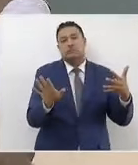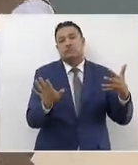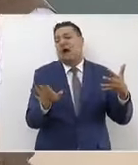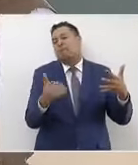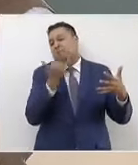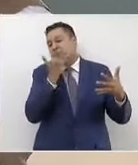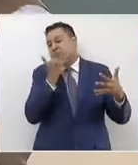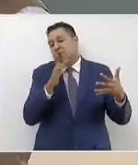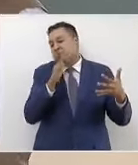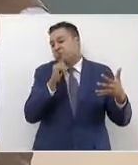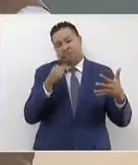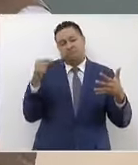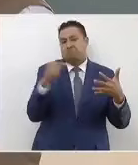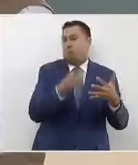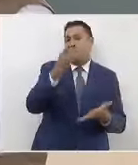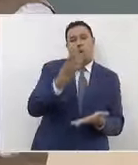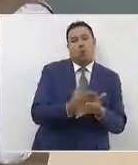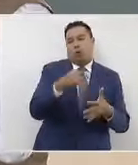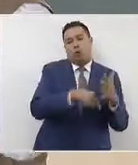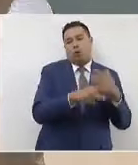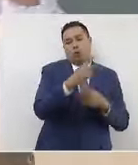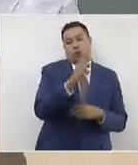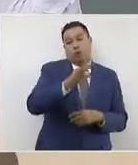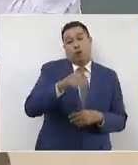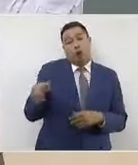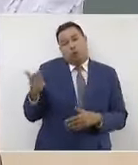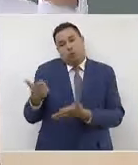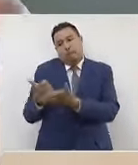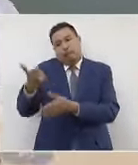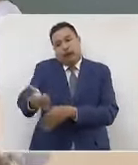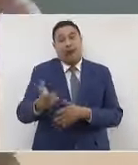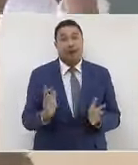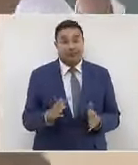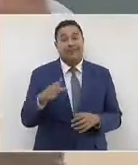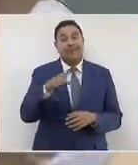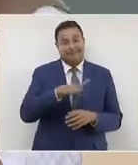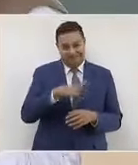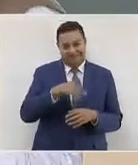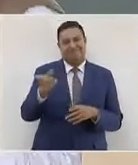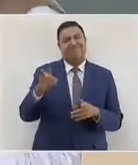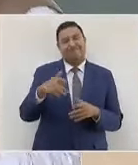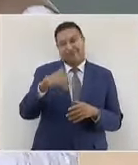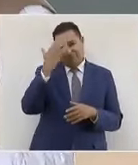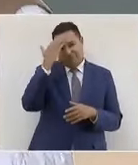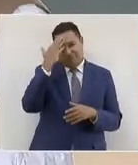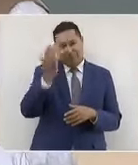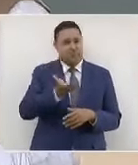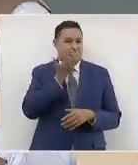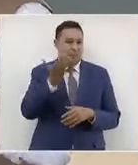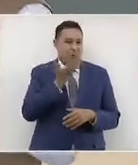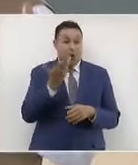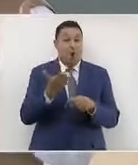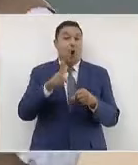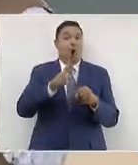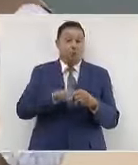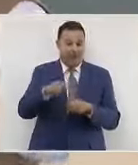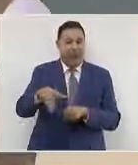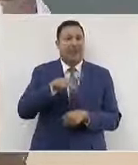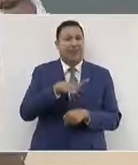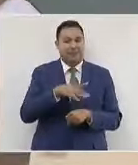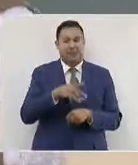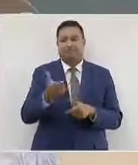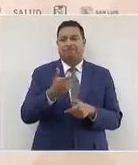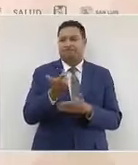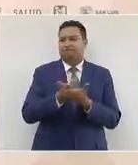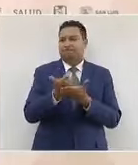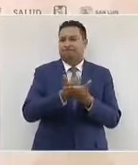hacía, o tenía que empezar a pagar. Y de ahí las famosas cajas en los hospitales. Cuando hay un